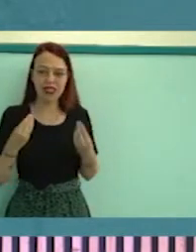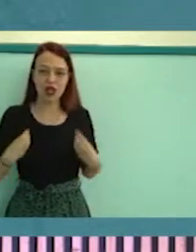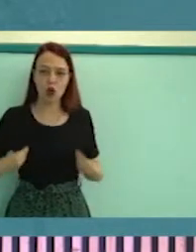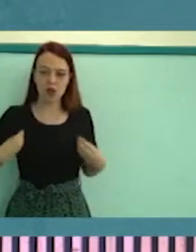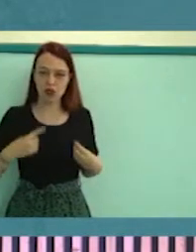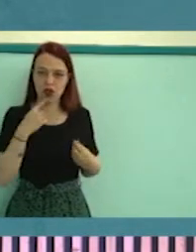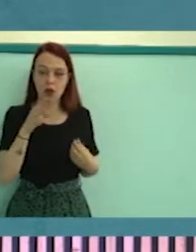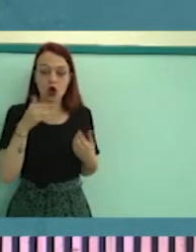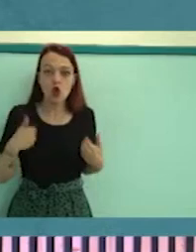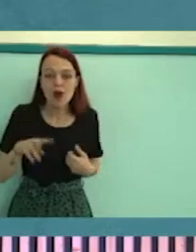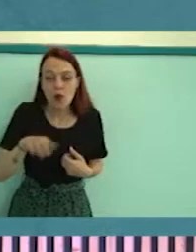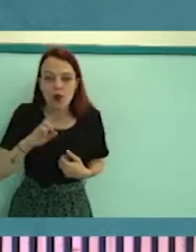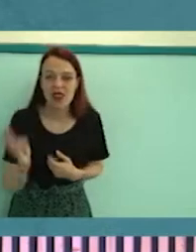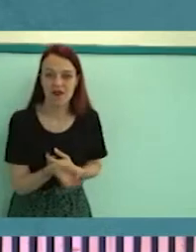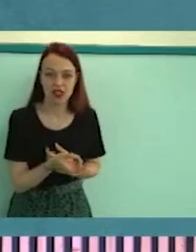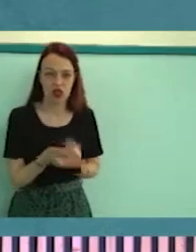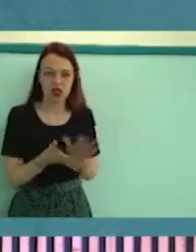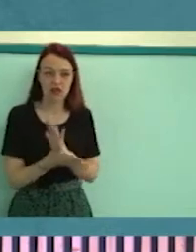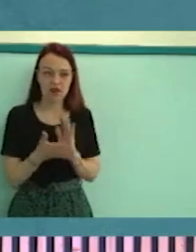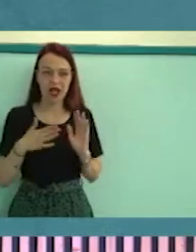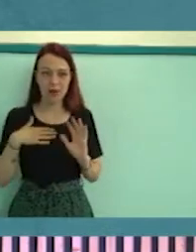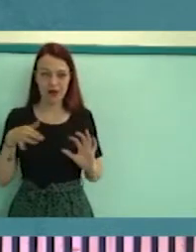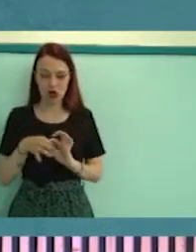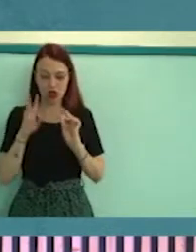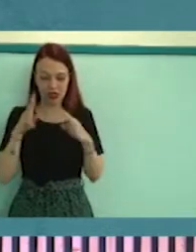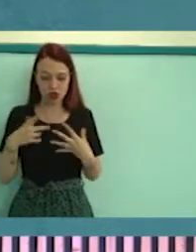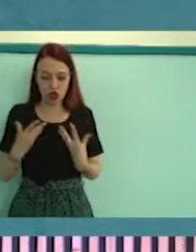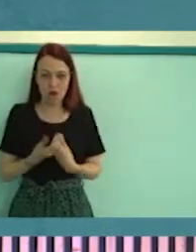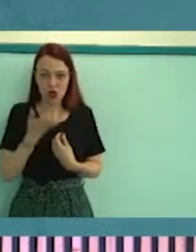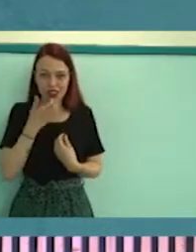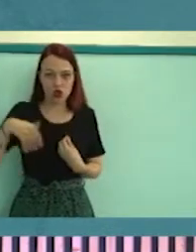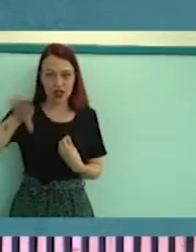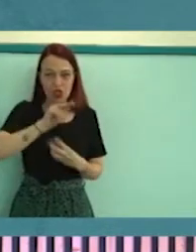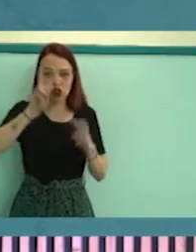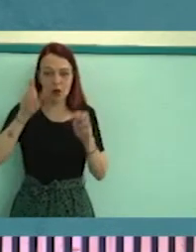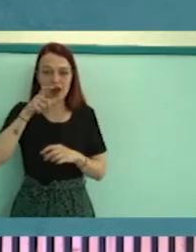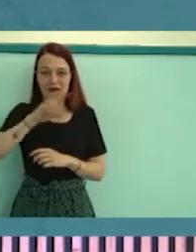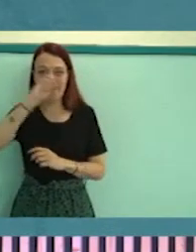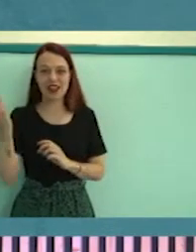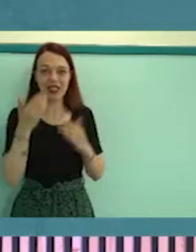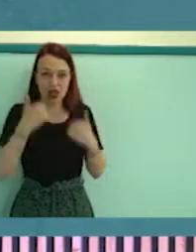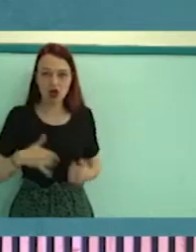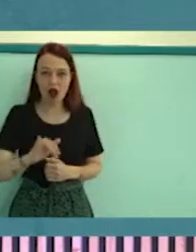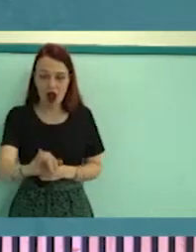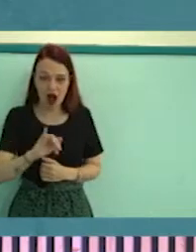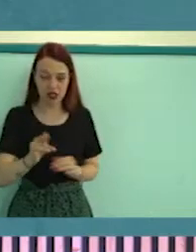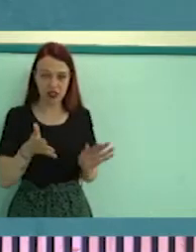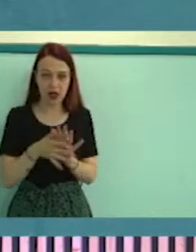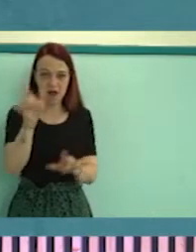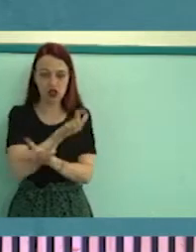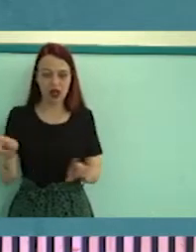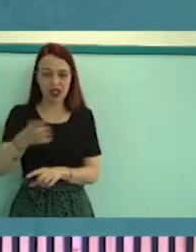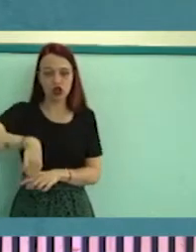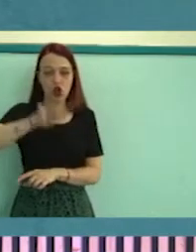diversos qué tan diferente sería mi relación conmigo si entendiera que la diversidad corporal existe y que las personas somos todas distintas y que